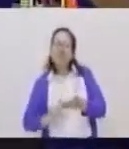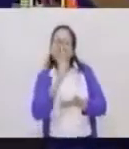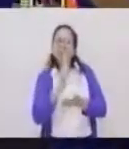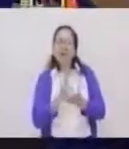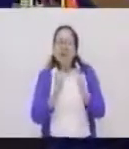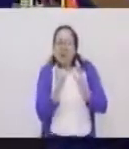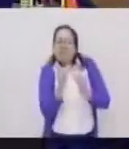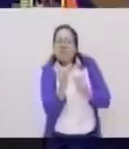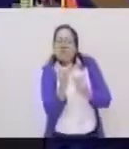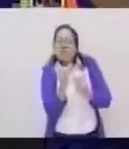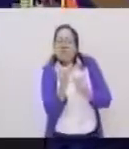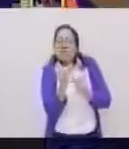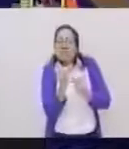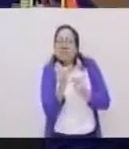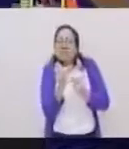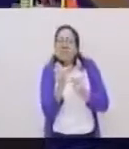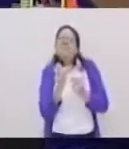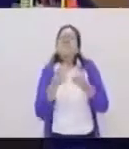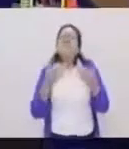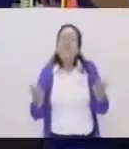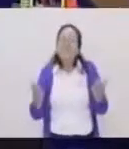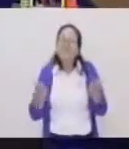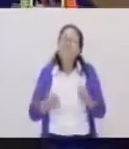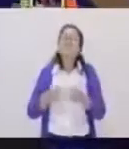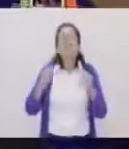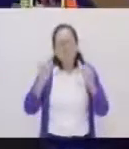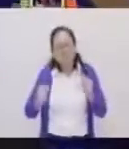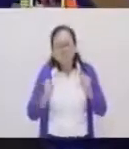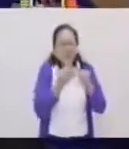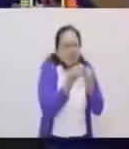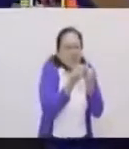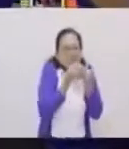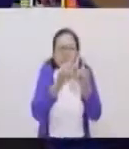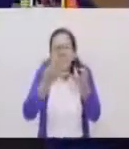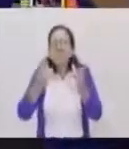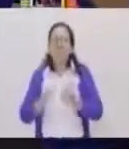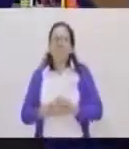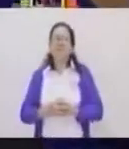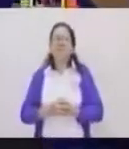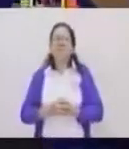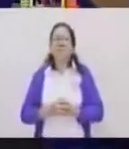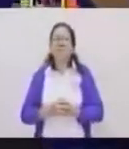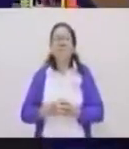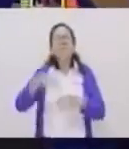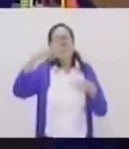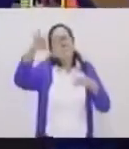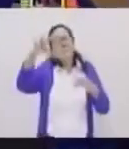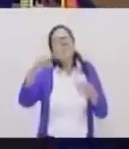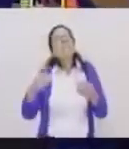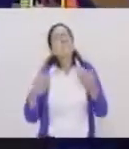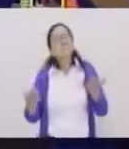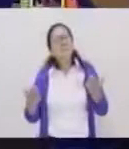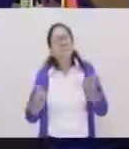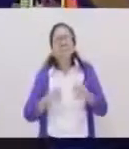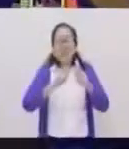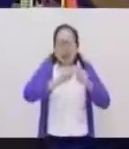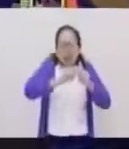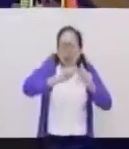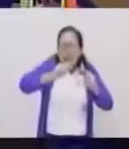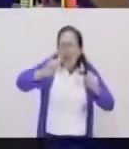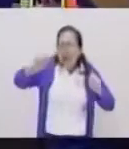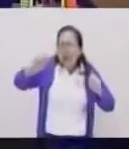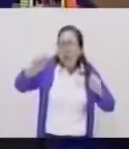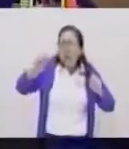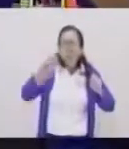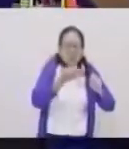quede de un poco ancho y asimismo empezar a tomar las medidas. Esta hoja tiene un